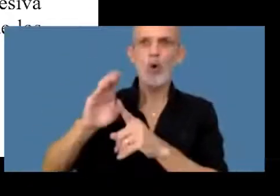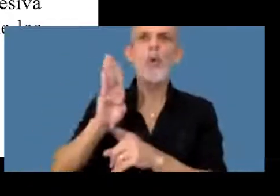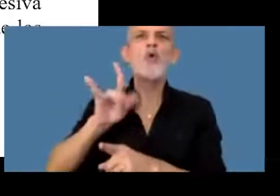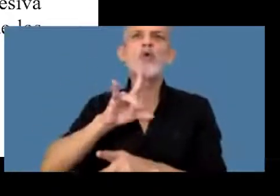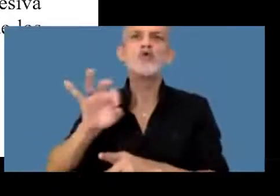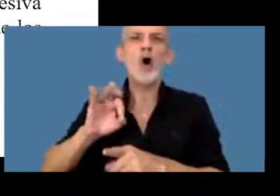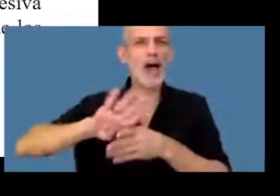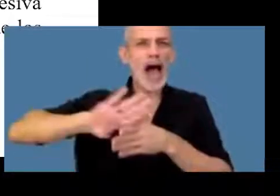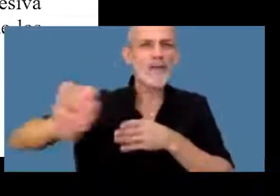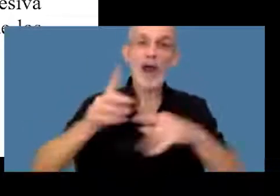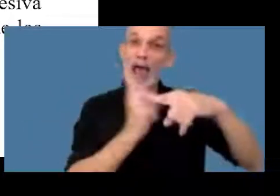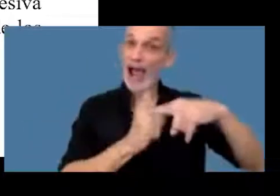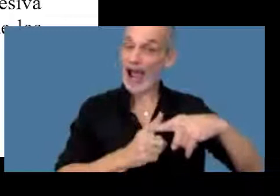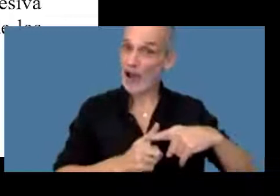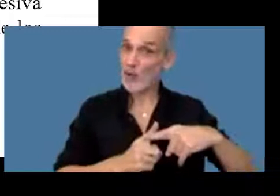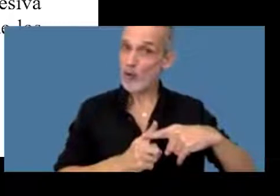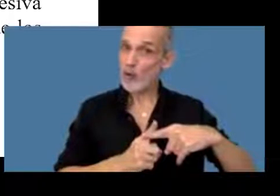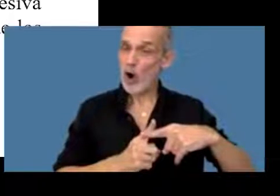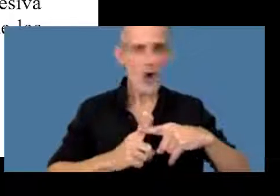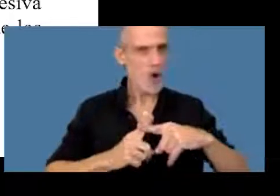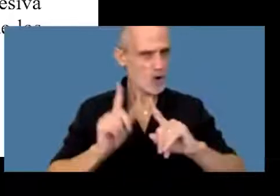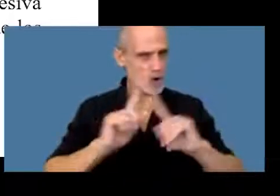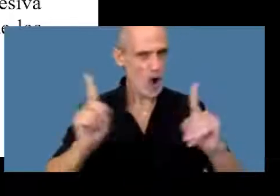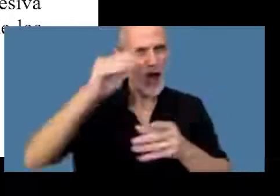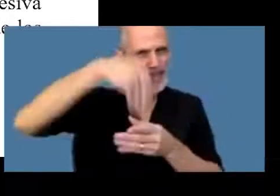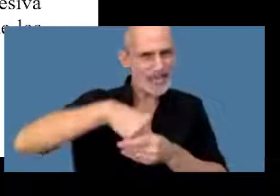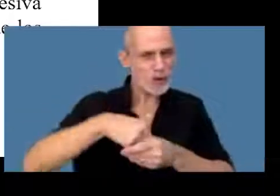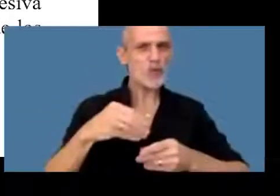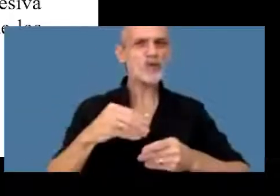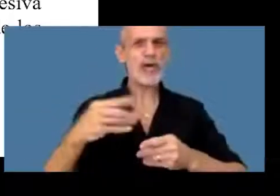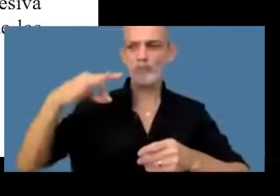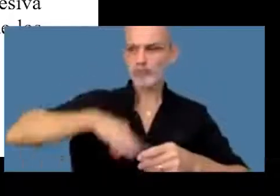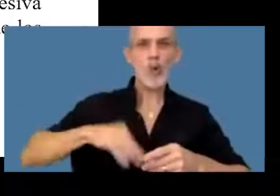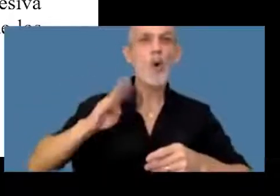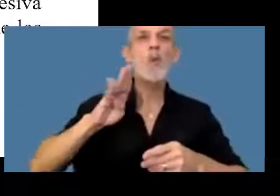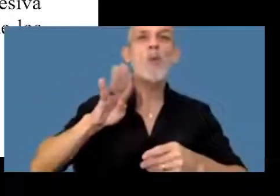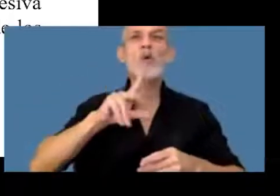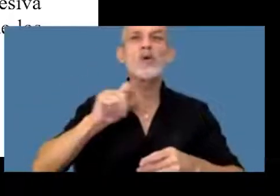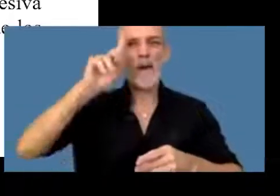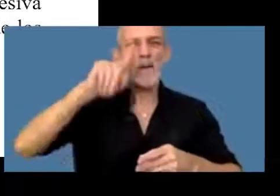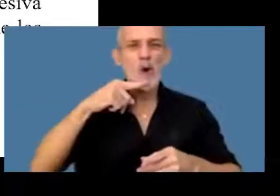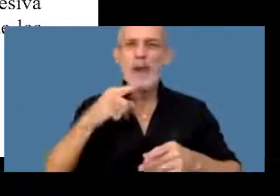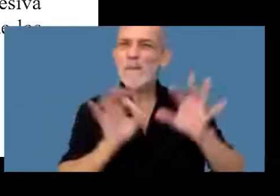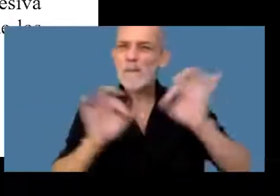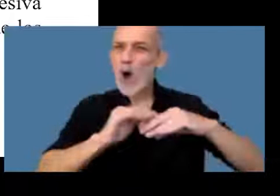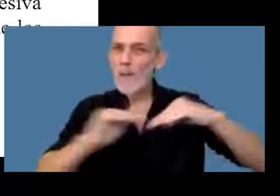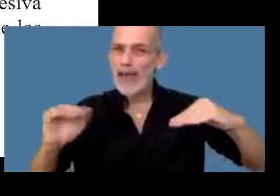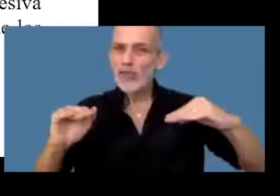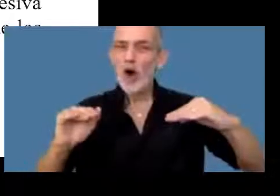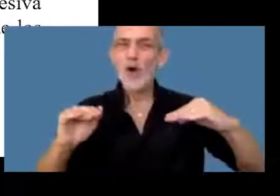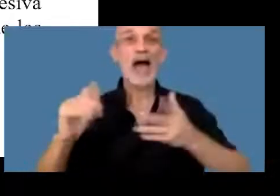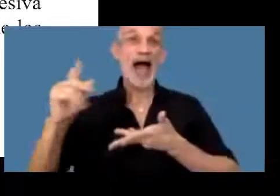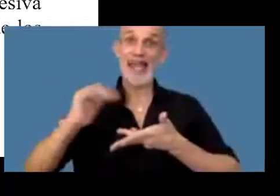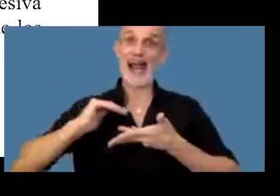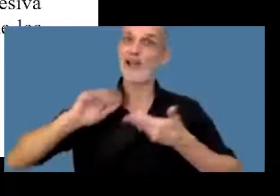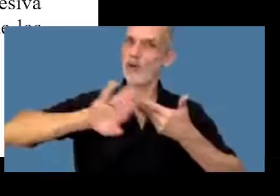del cálculo de ese concepto remuneración bruta mensual promedio al aguinaldo.